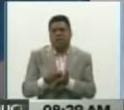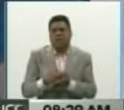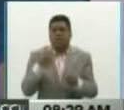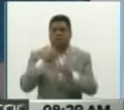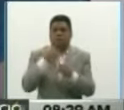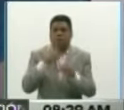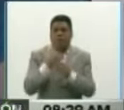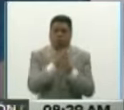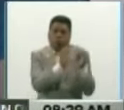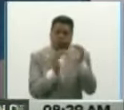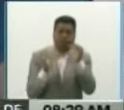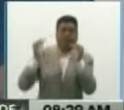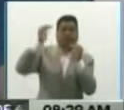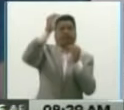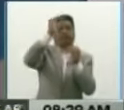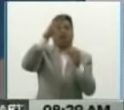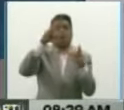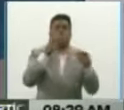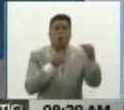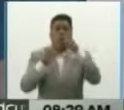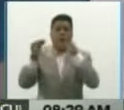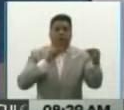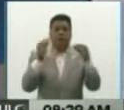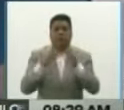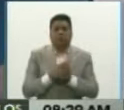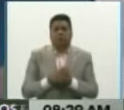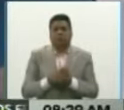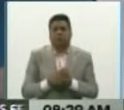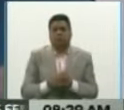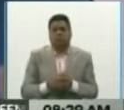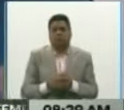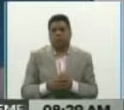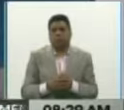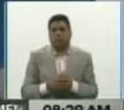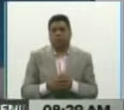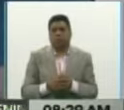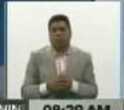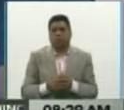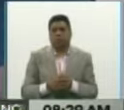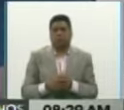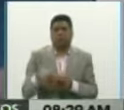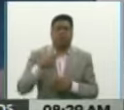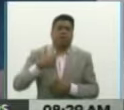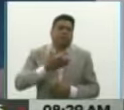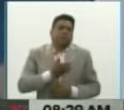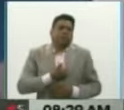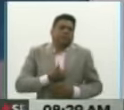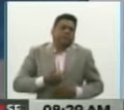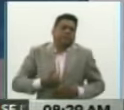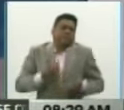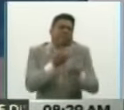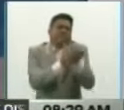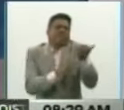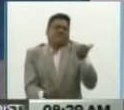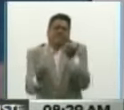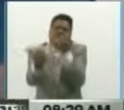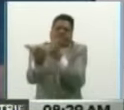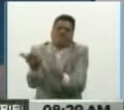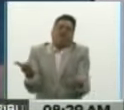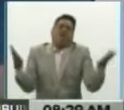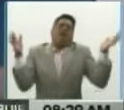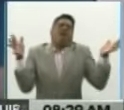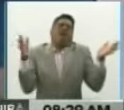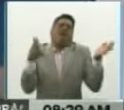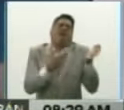de altos cargos en el Centro Empresarial Polar, que evidentemente se rasga la investidura por Lorenzo Mendoza y apuestan a